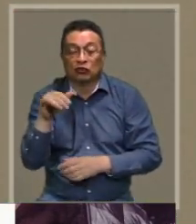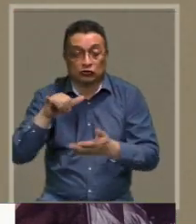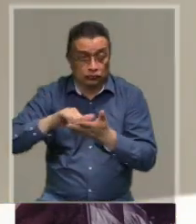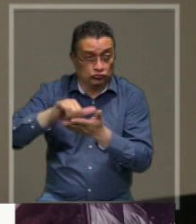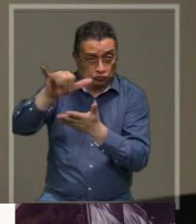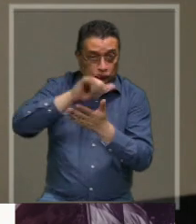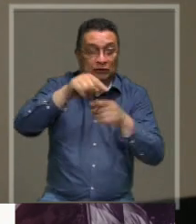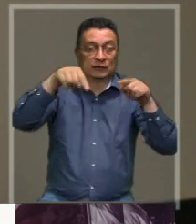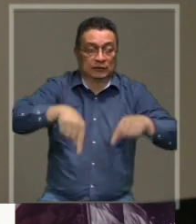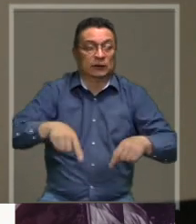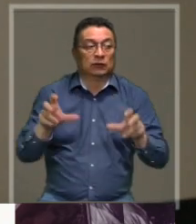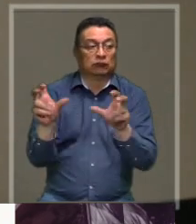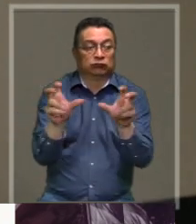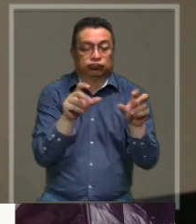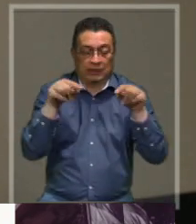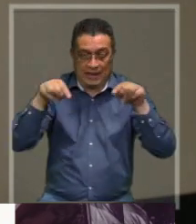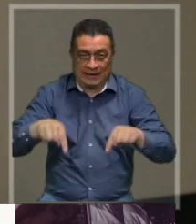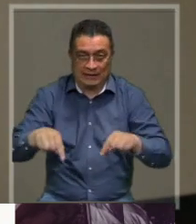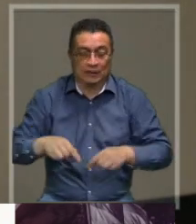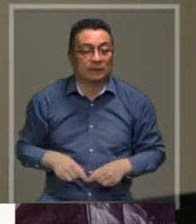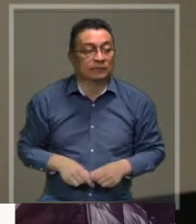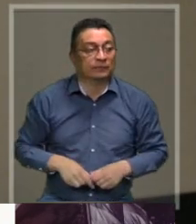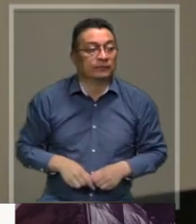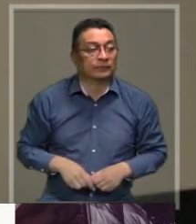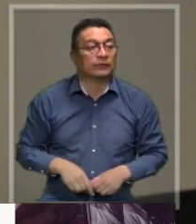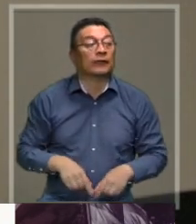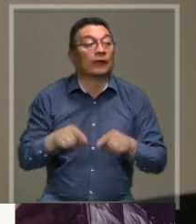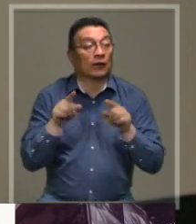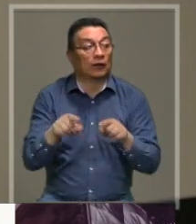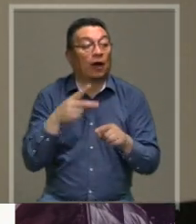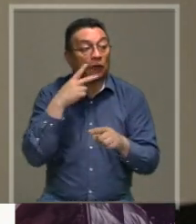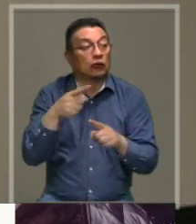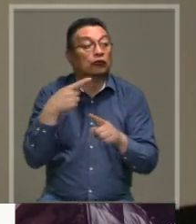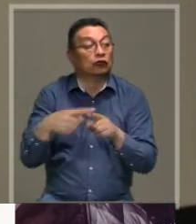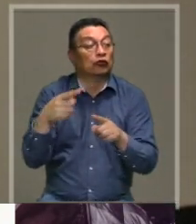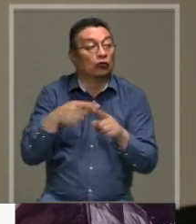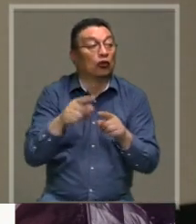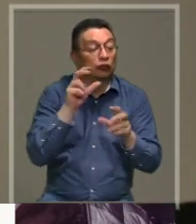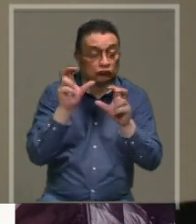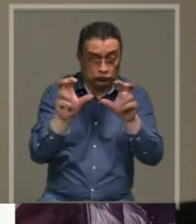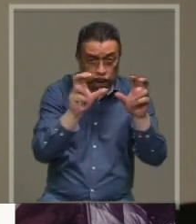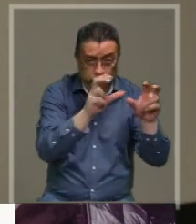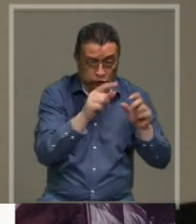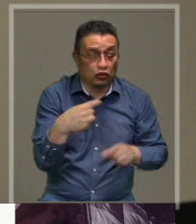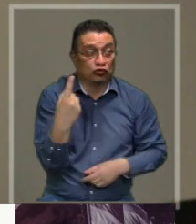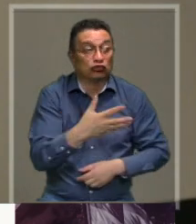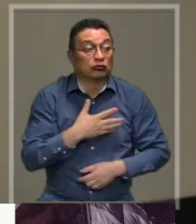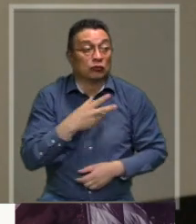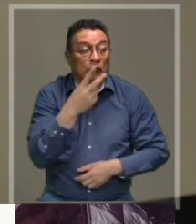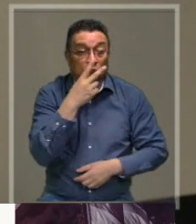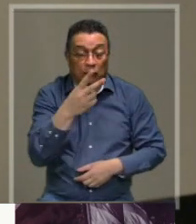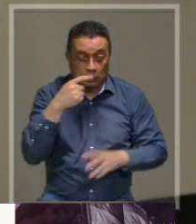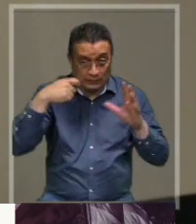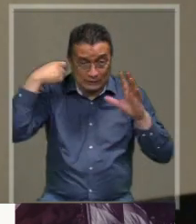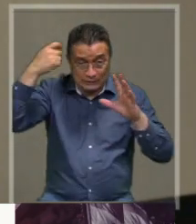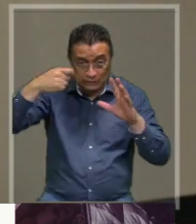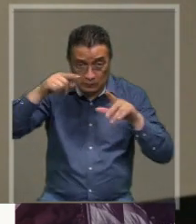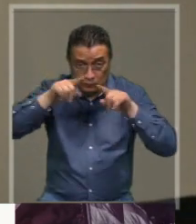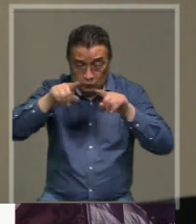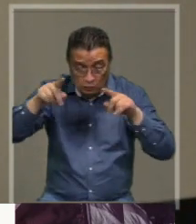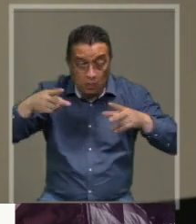acá. Pero eso es lo que se ve, digamos, en un día con varios incidentes. Nosotros estamos viendo esas imágenes, lo cual nos